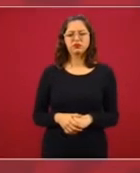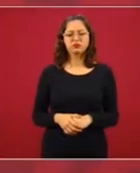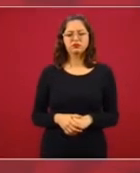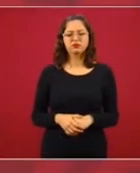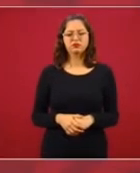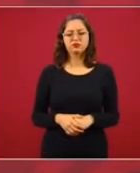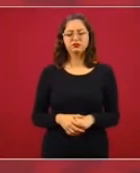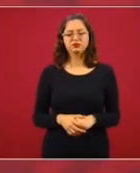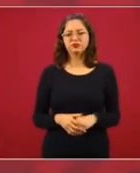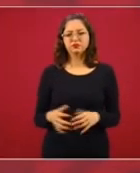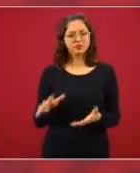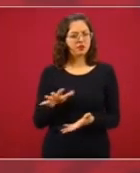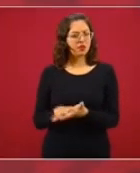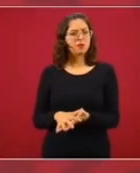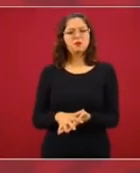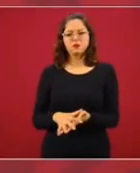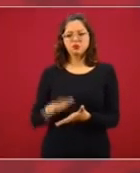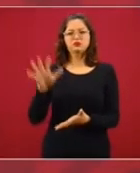la mayoría